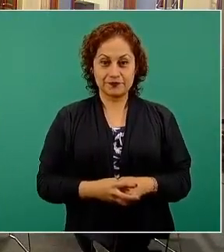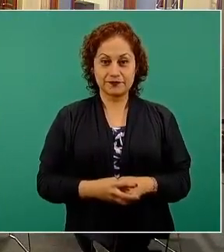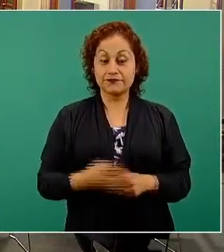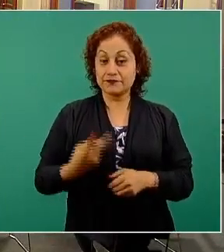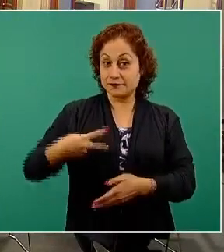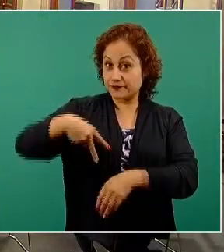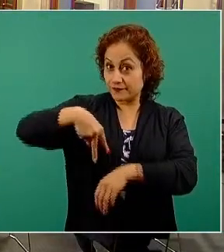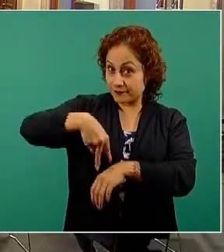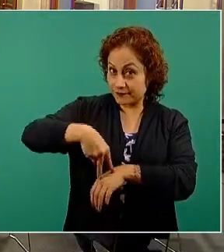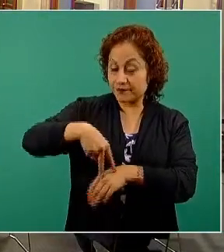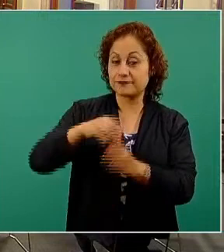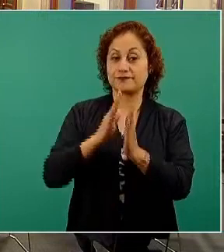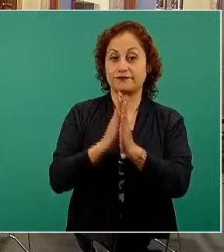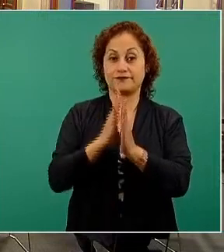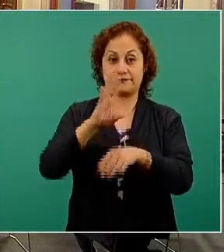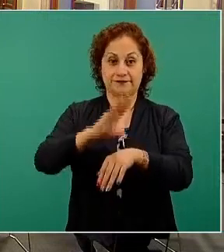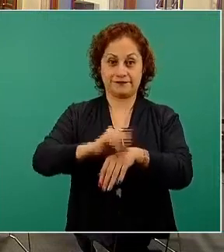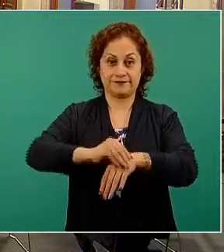pie.